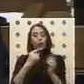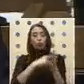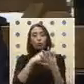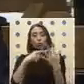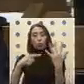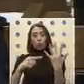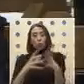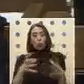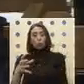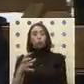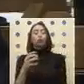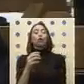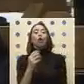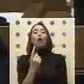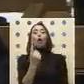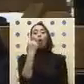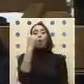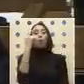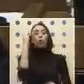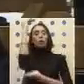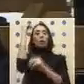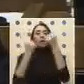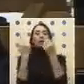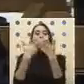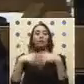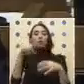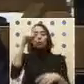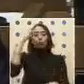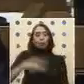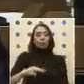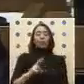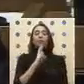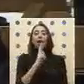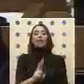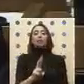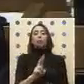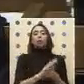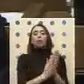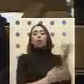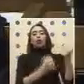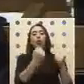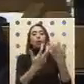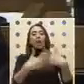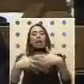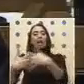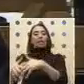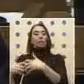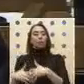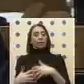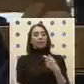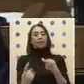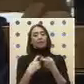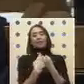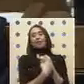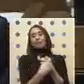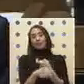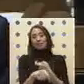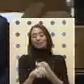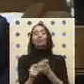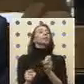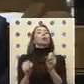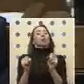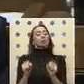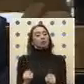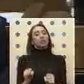el empleador el que finalmente responda por todas ellas. Creo, por otra parte, y por esto vamos a